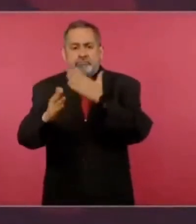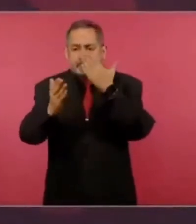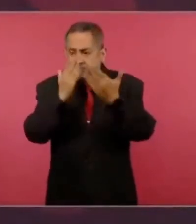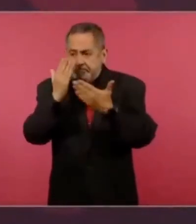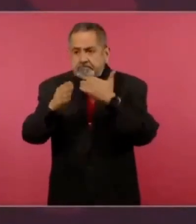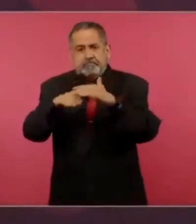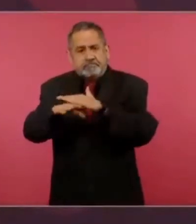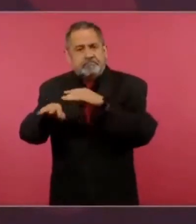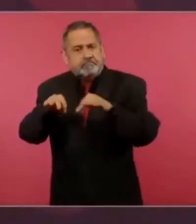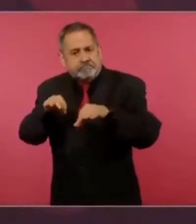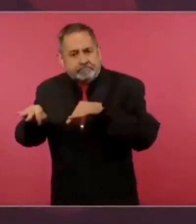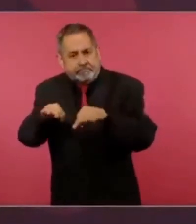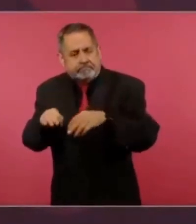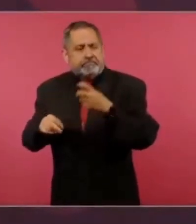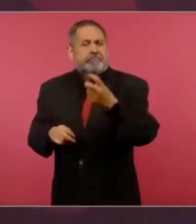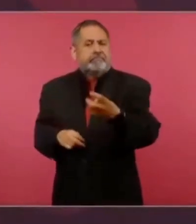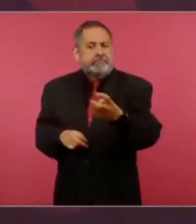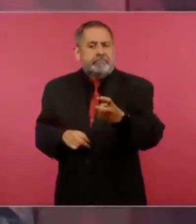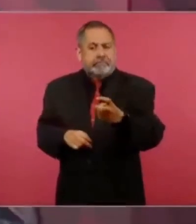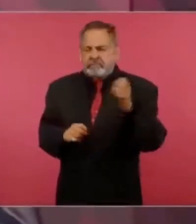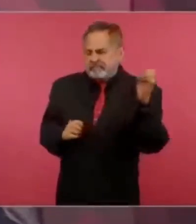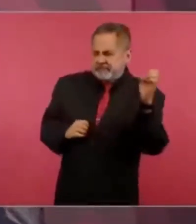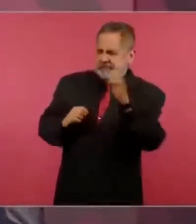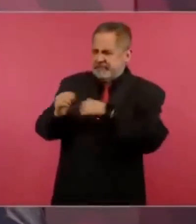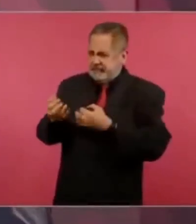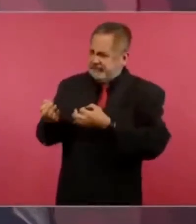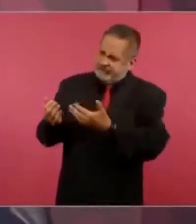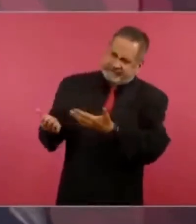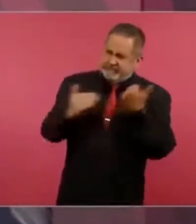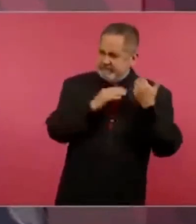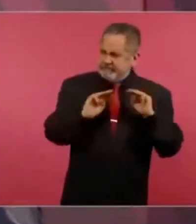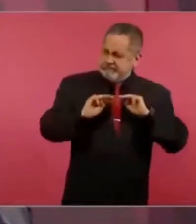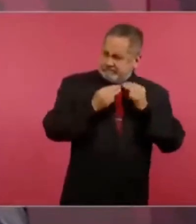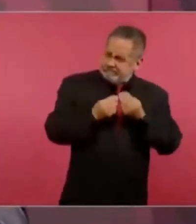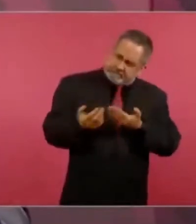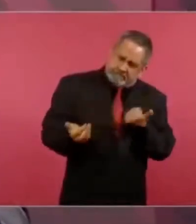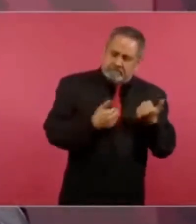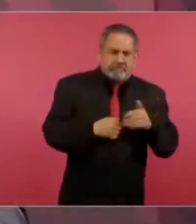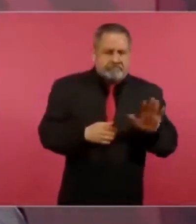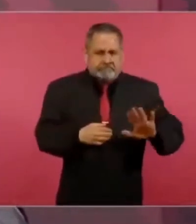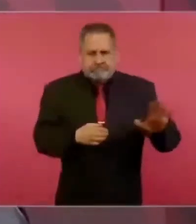trabajo, para que no los enganchen, para que no se los lleven.